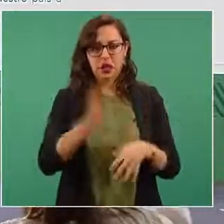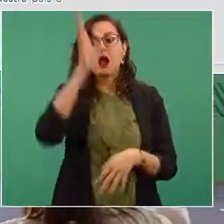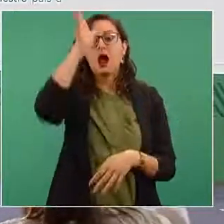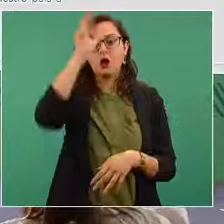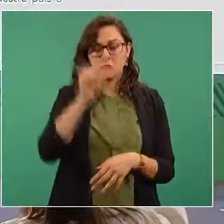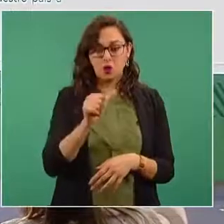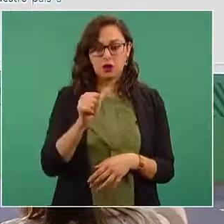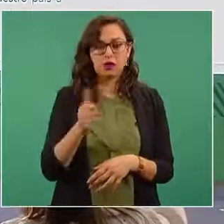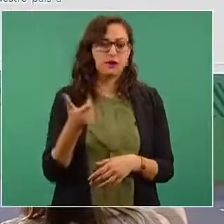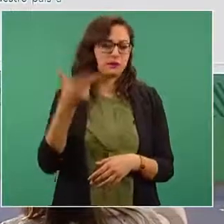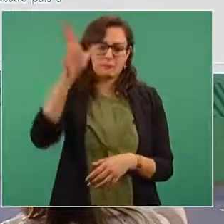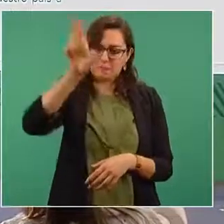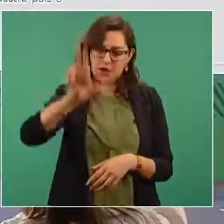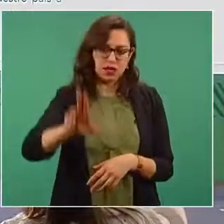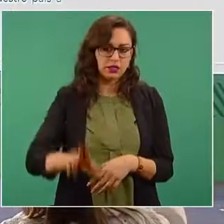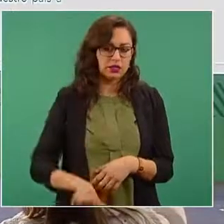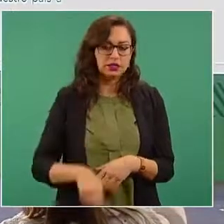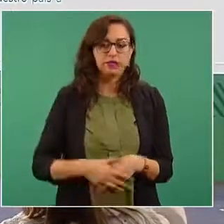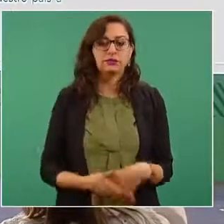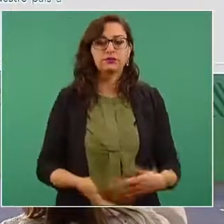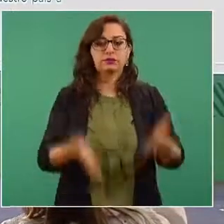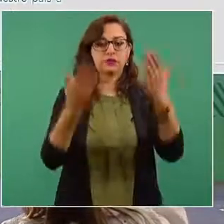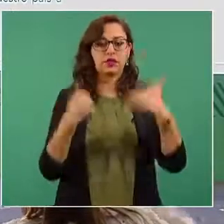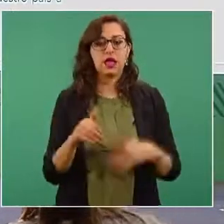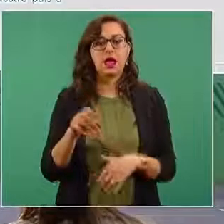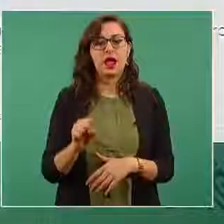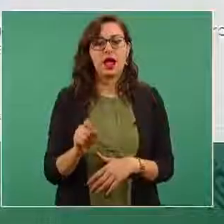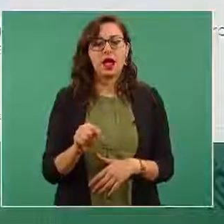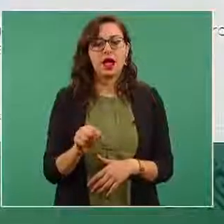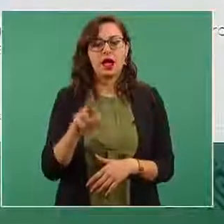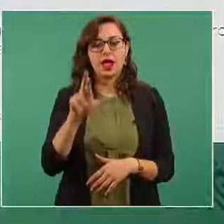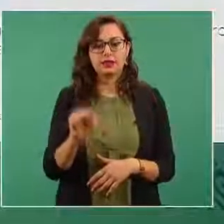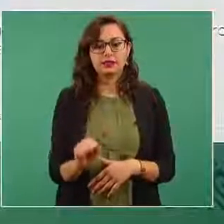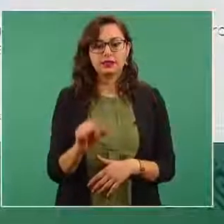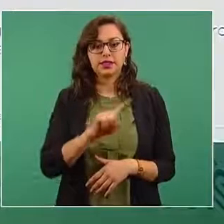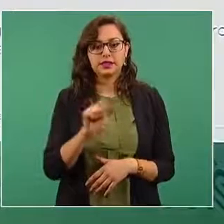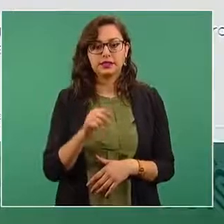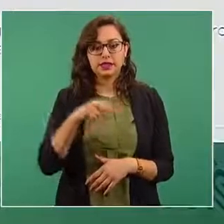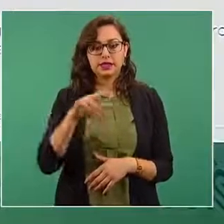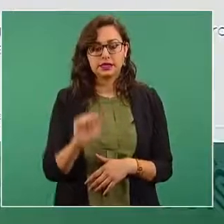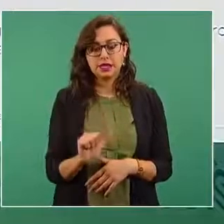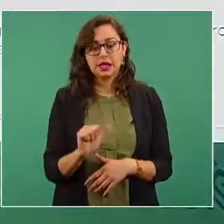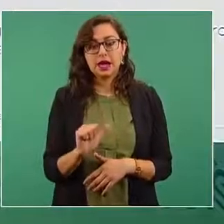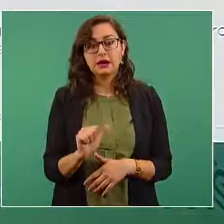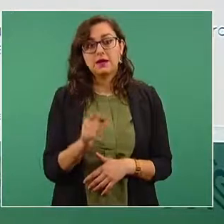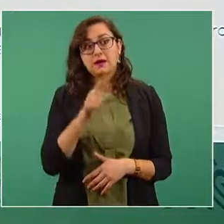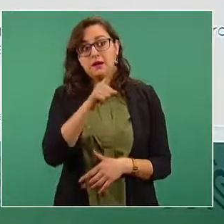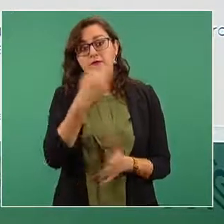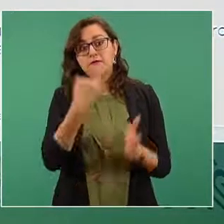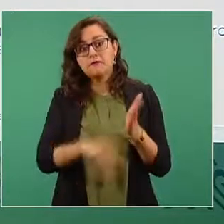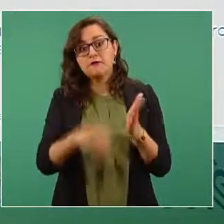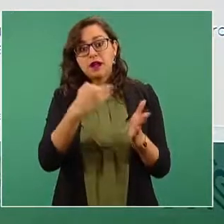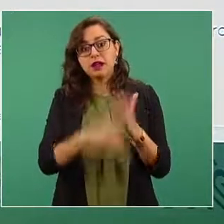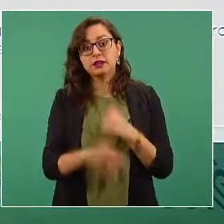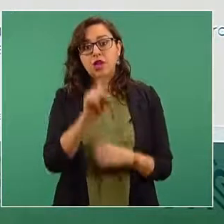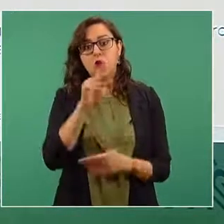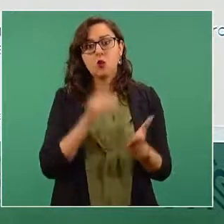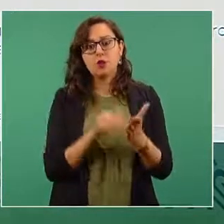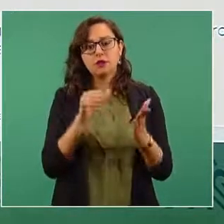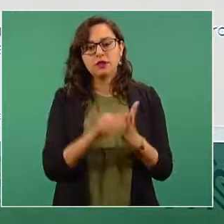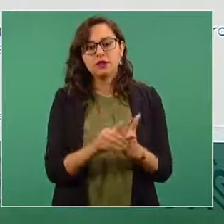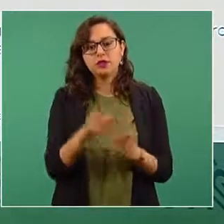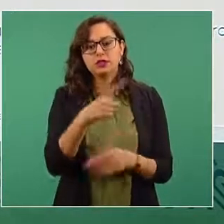ya son cada martes. AstraZeneca nos van a confirmar el envío de